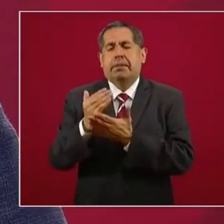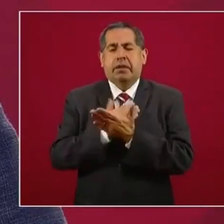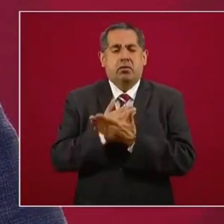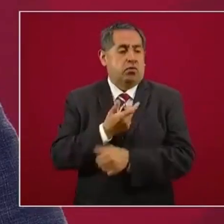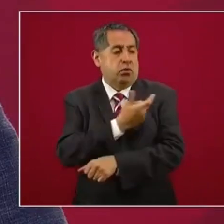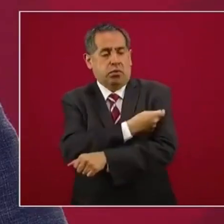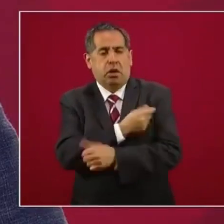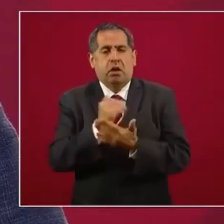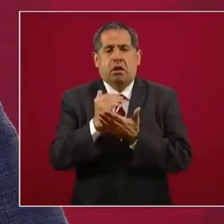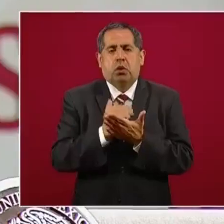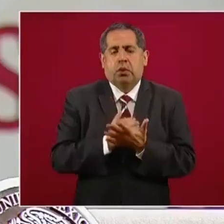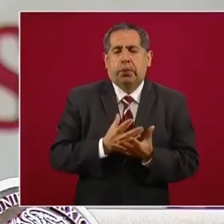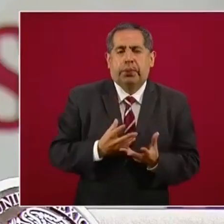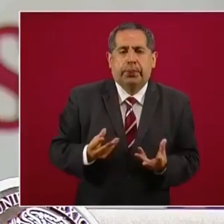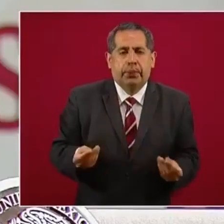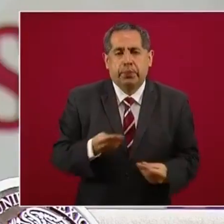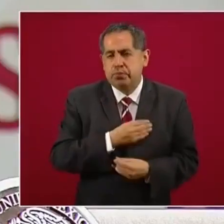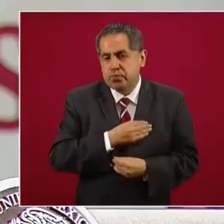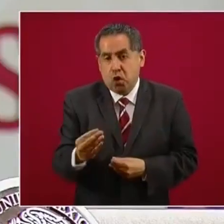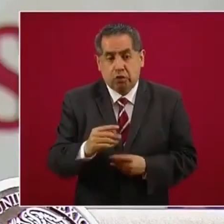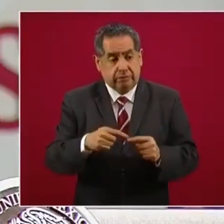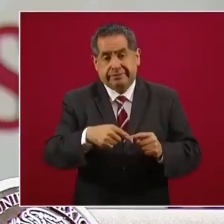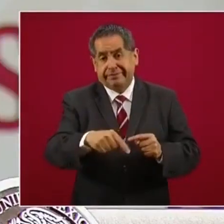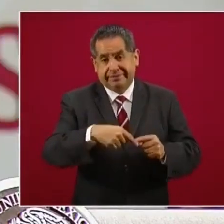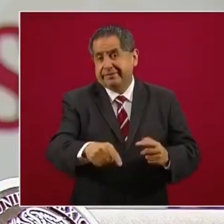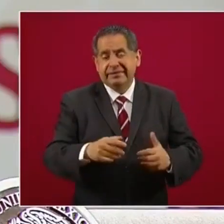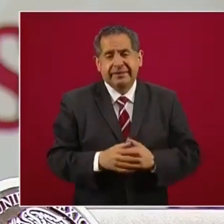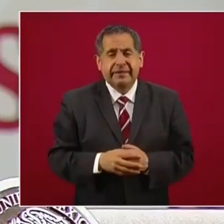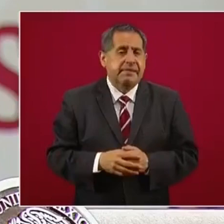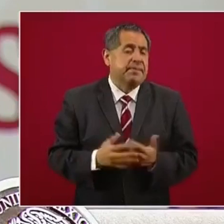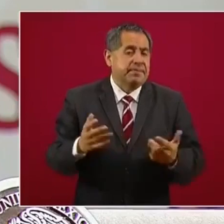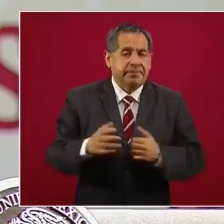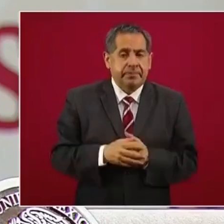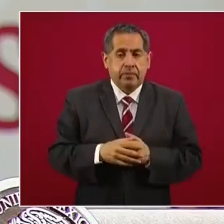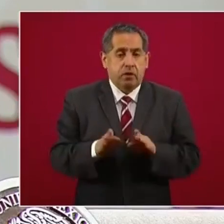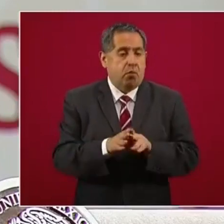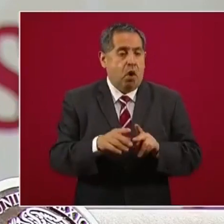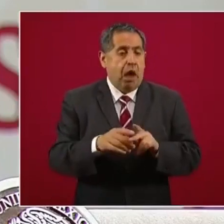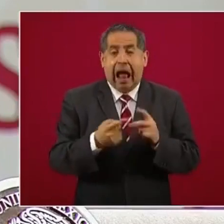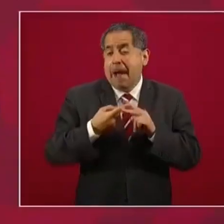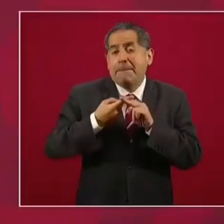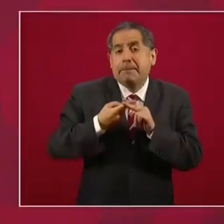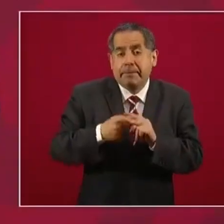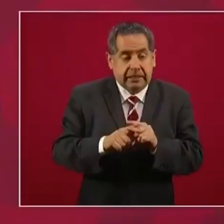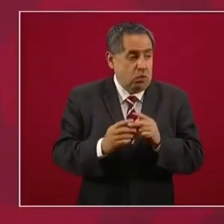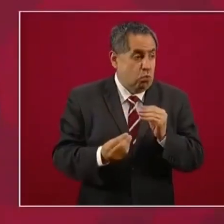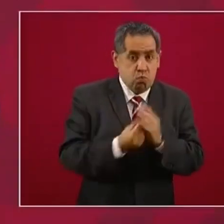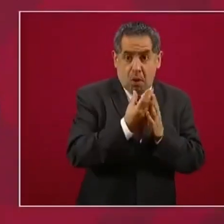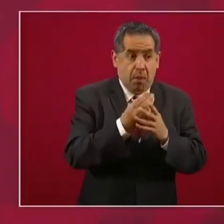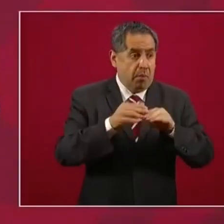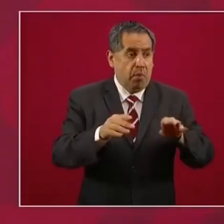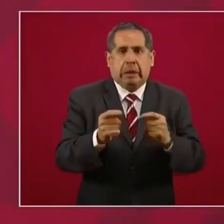de esta enfermedad. La realidad es que la disponibilidad de esta será inicialmente escasa, pero debido